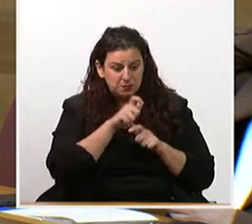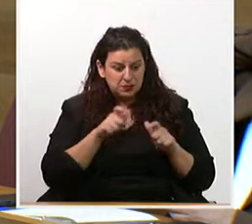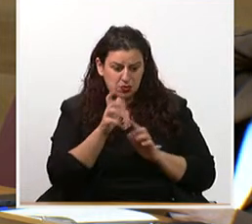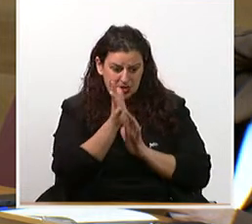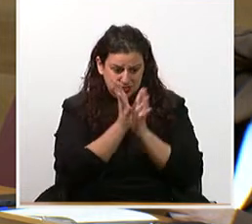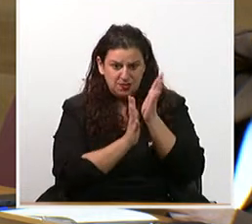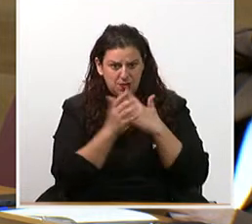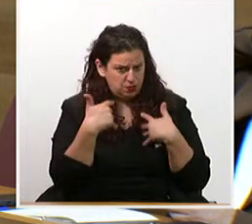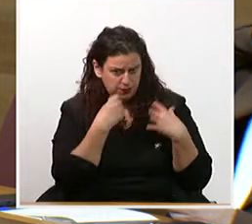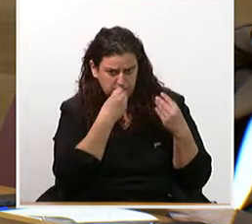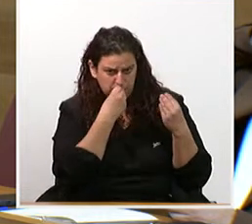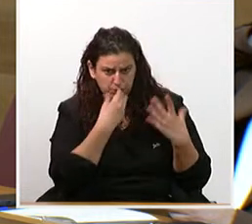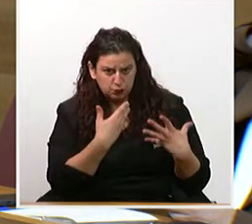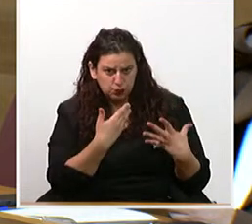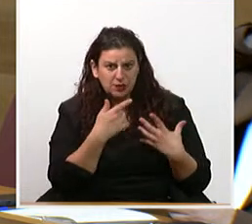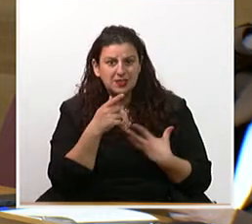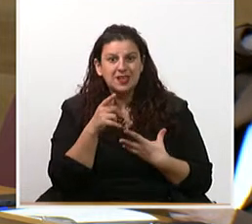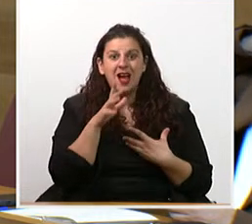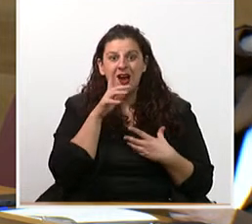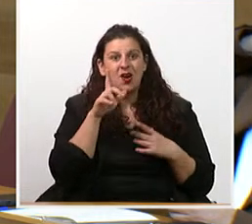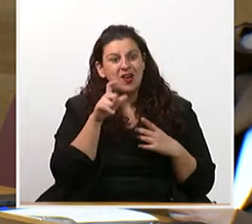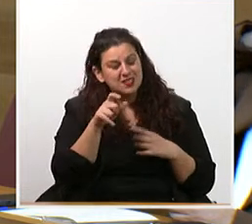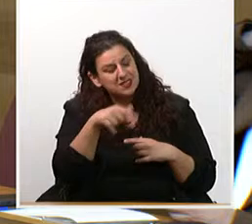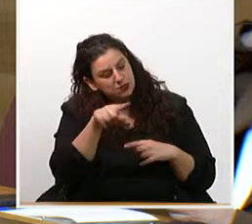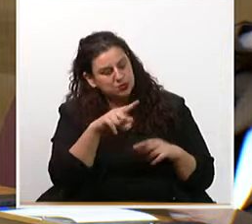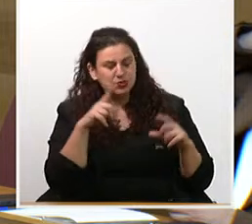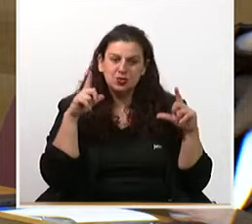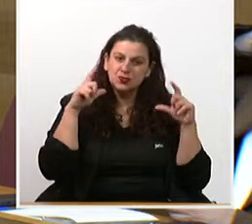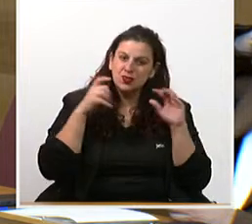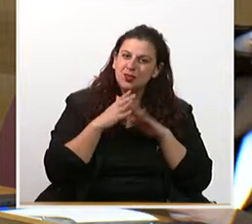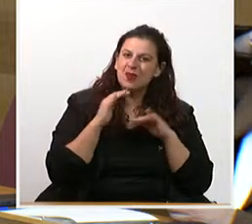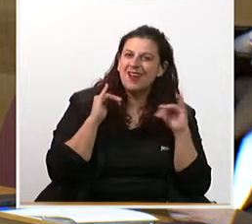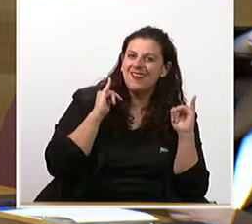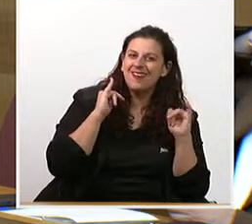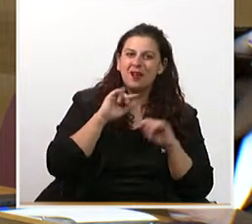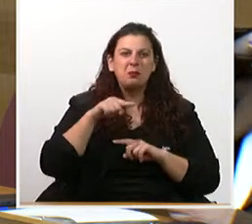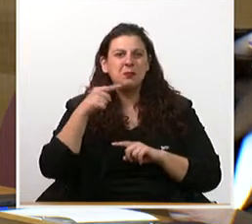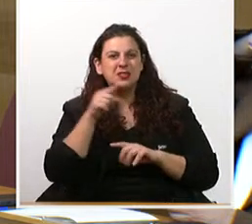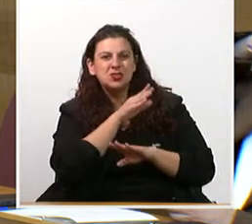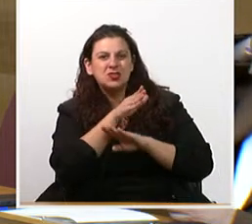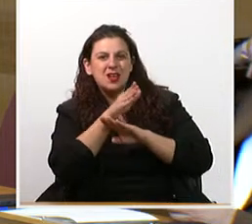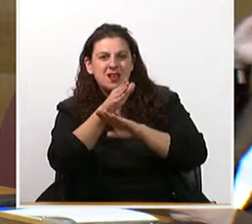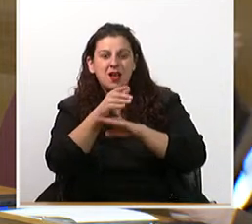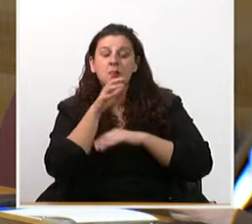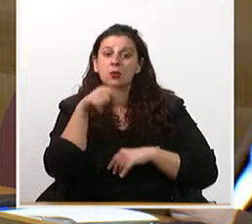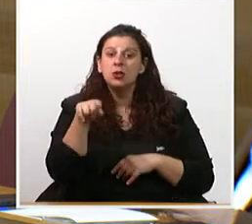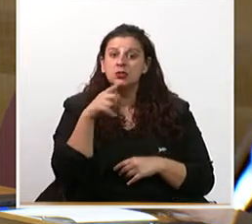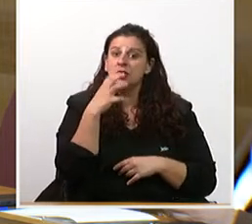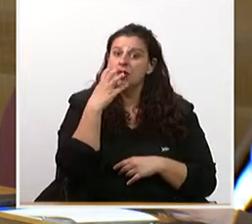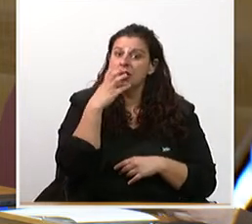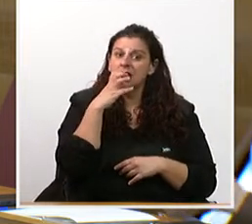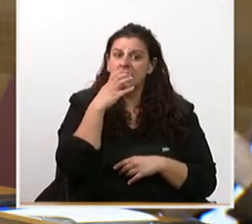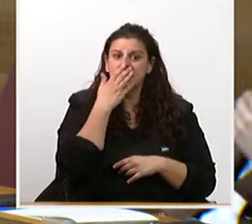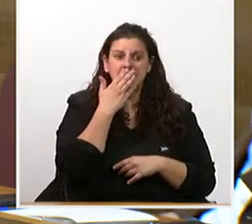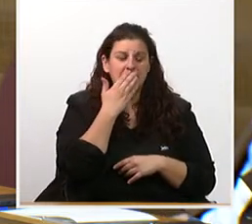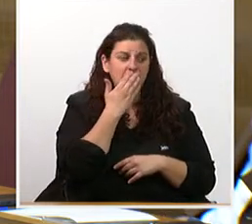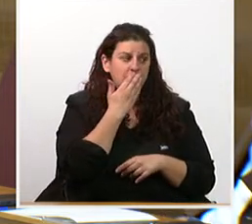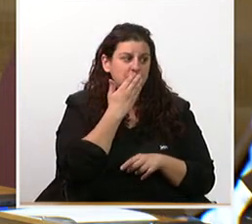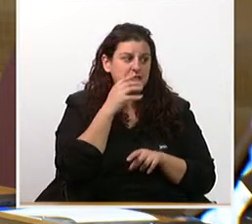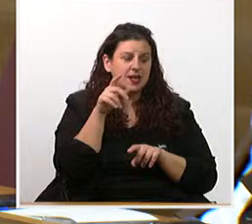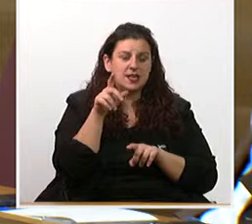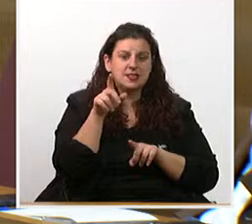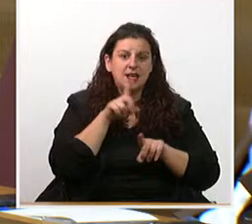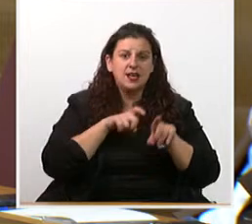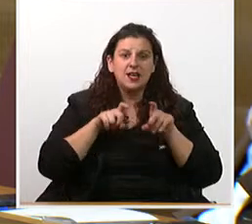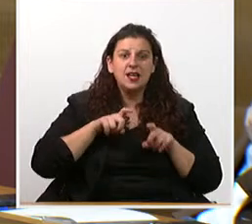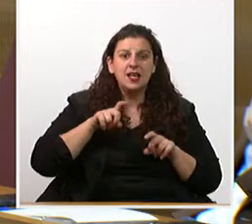v es fotos per y reclame que rectifiquen que regulen el